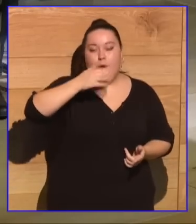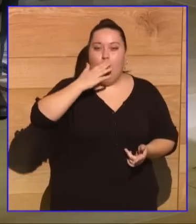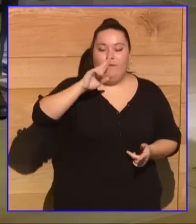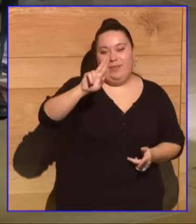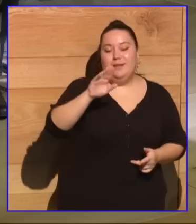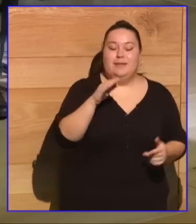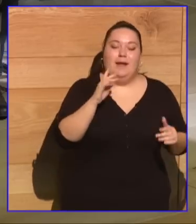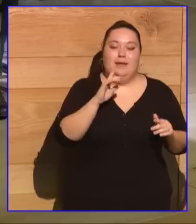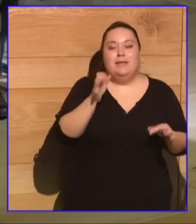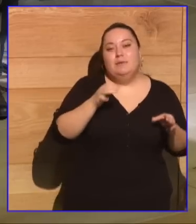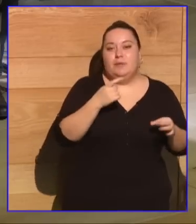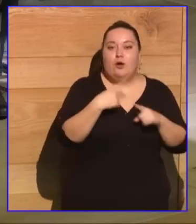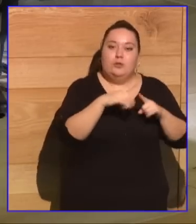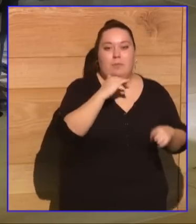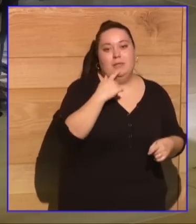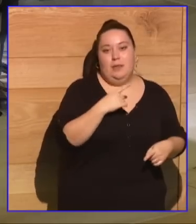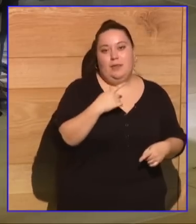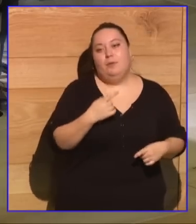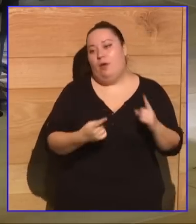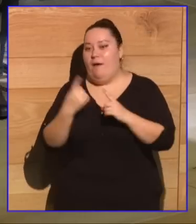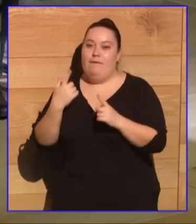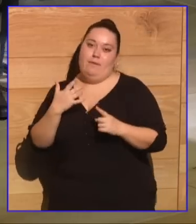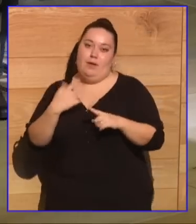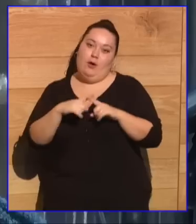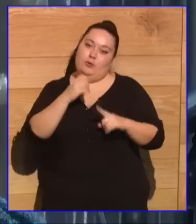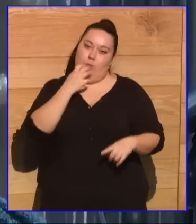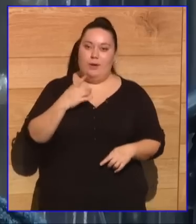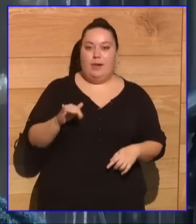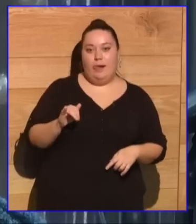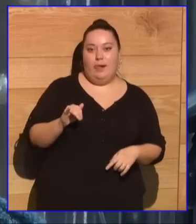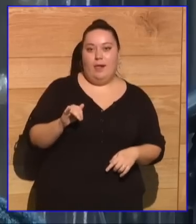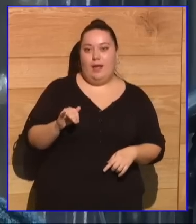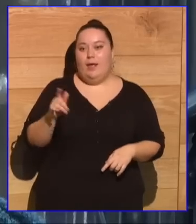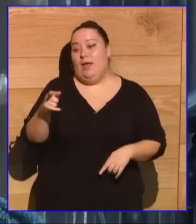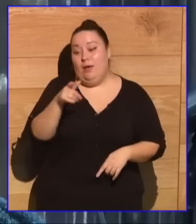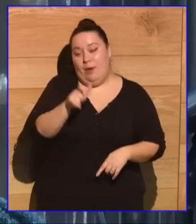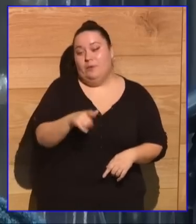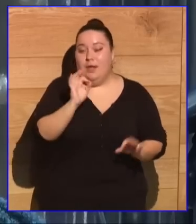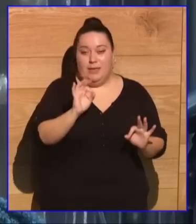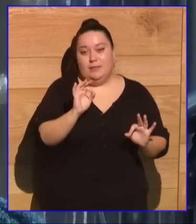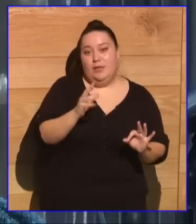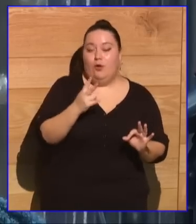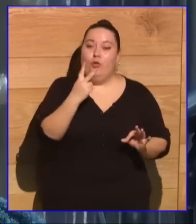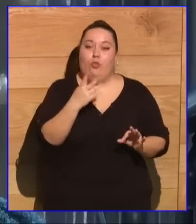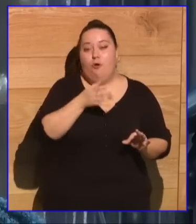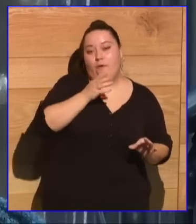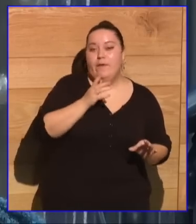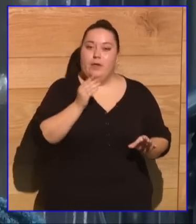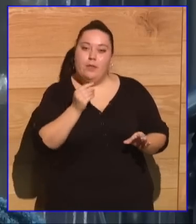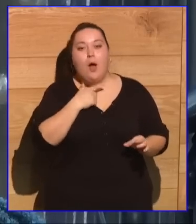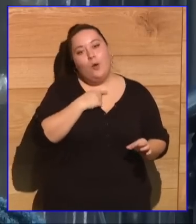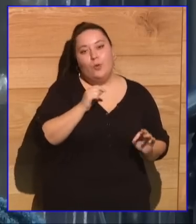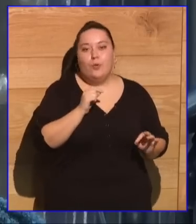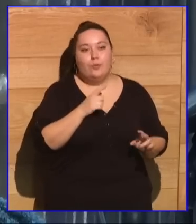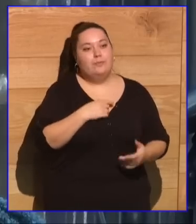en juerga, Claro. ojo, Y venga, unas cervezas y hostia, tiene el mismo un sentido del skinhead humor. con 2 copitas encima, Tiene el mismo sentido del humor